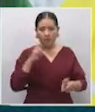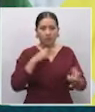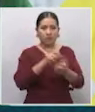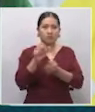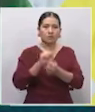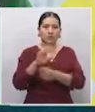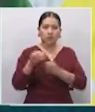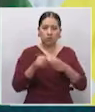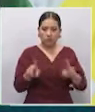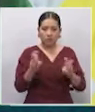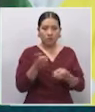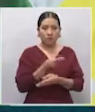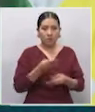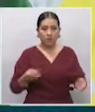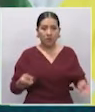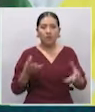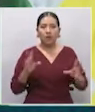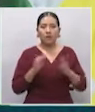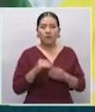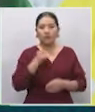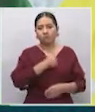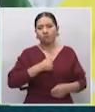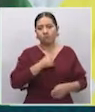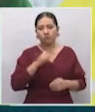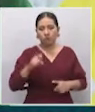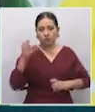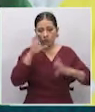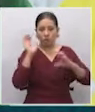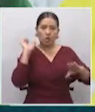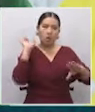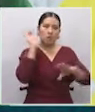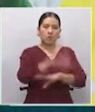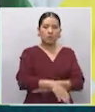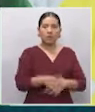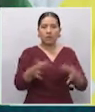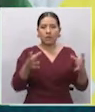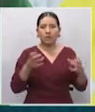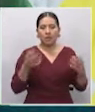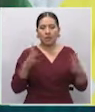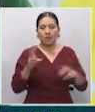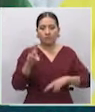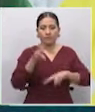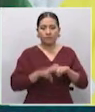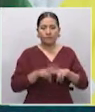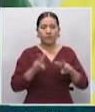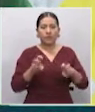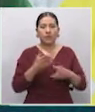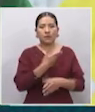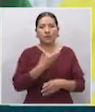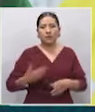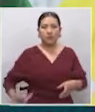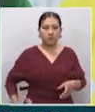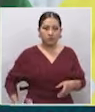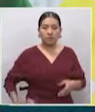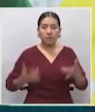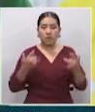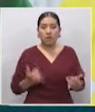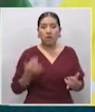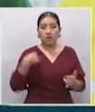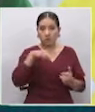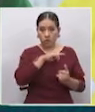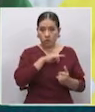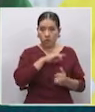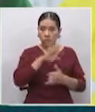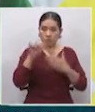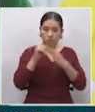esos elementos, lamentablemente, buscar sentarse mediante la fuerza en la silla presidencial. Nosotros, señor Evo Morales,